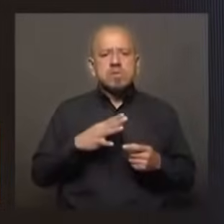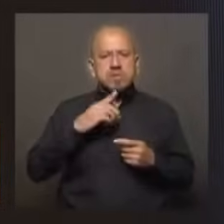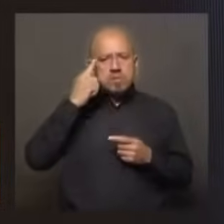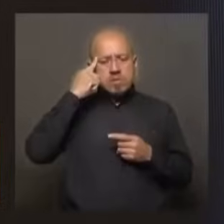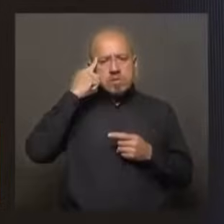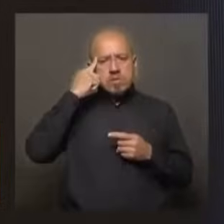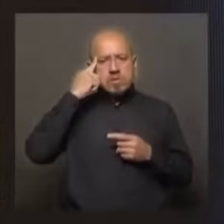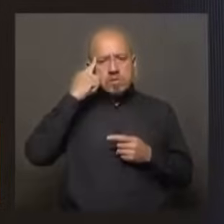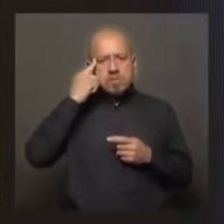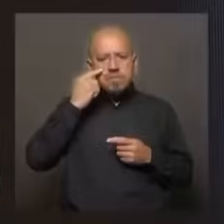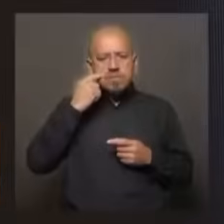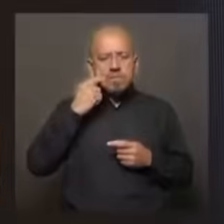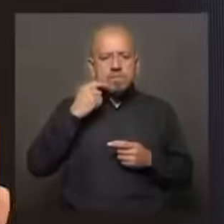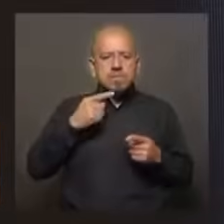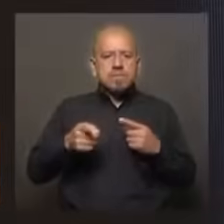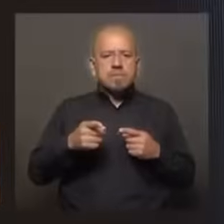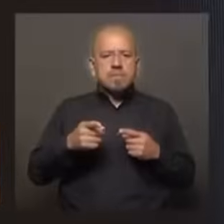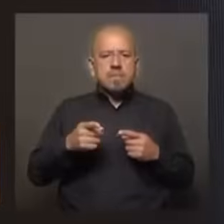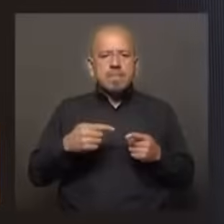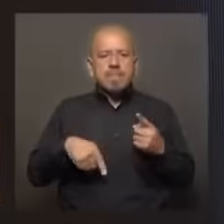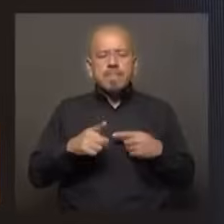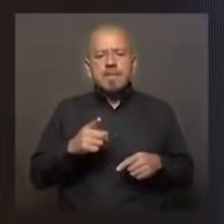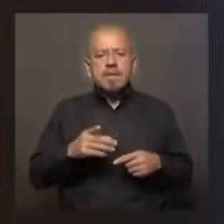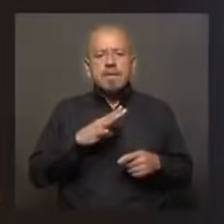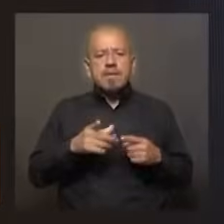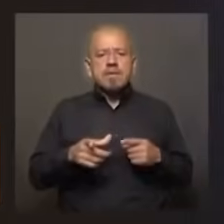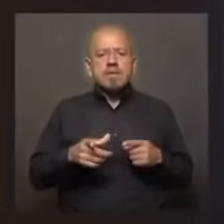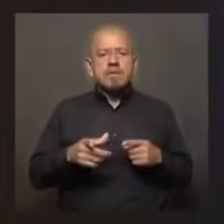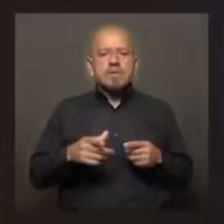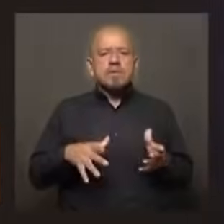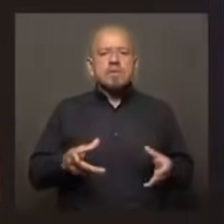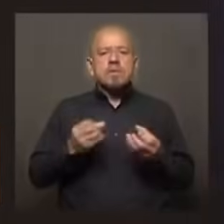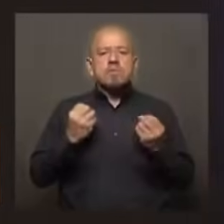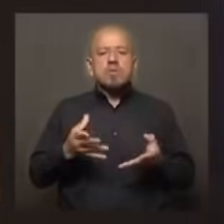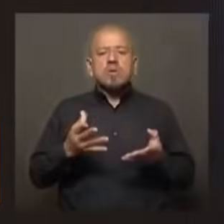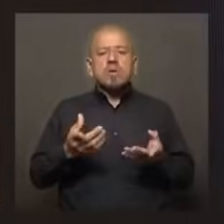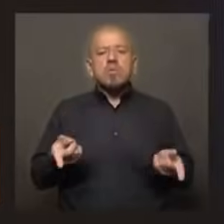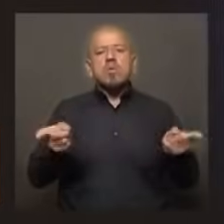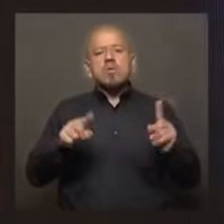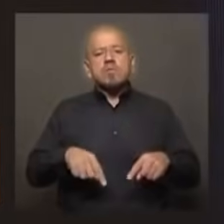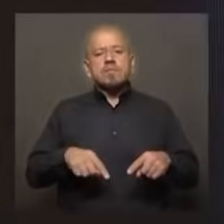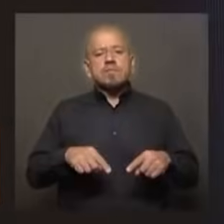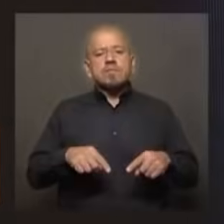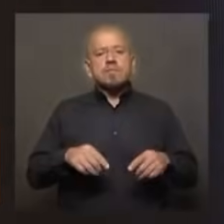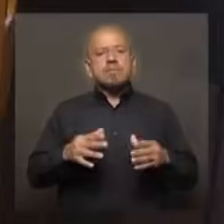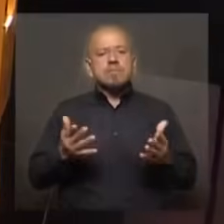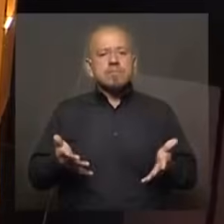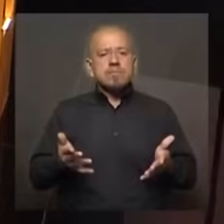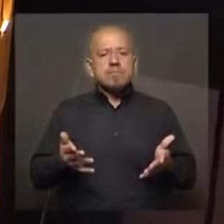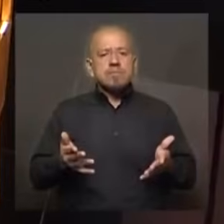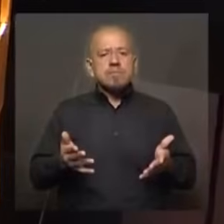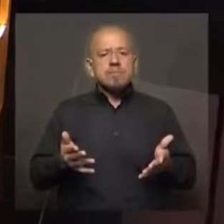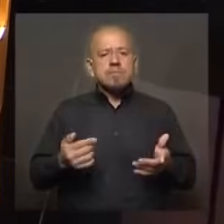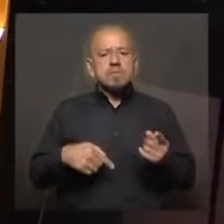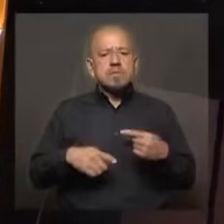entender, bueno, también otro discurso que flota es esto de ¿por qué vuelven? ¿No? O sea, bueno, ¿a dónde van a ir?